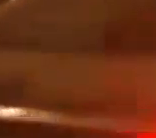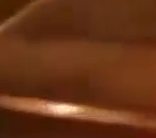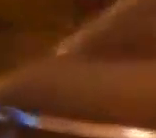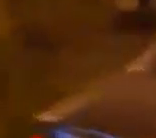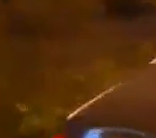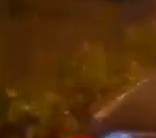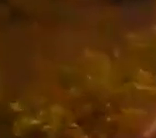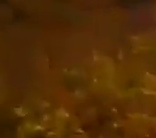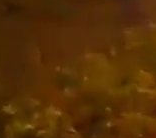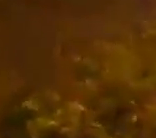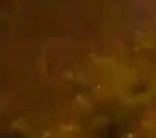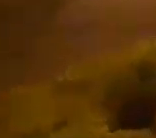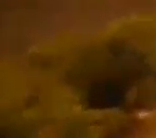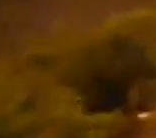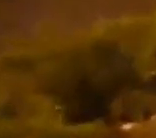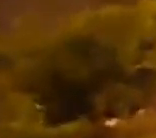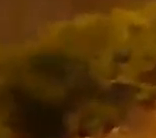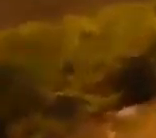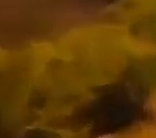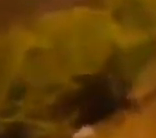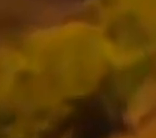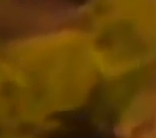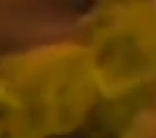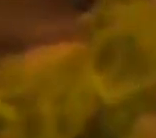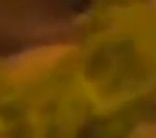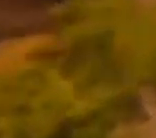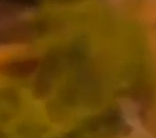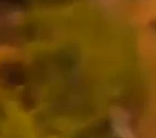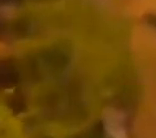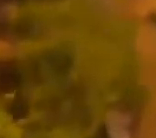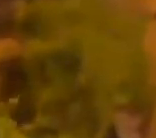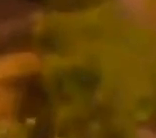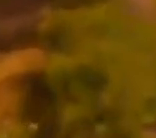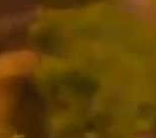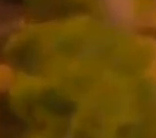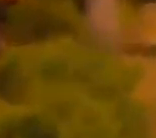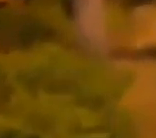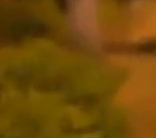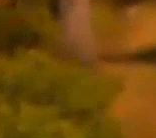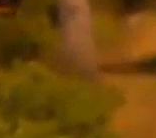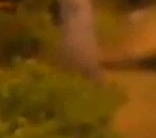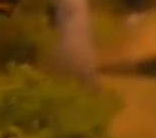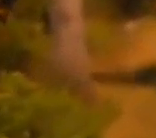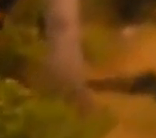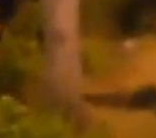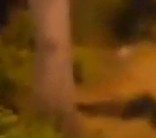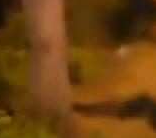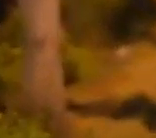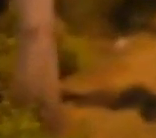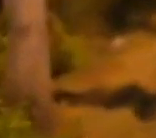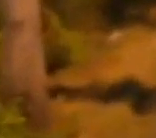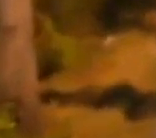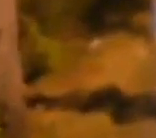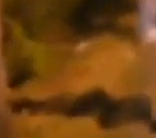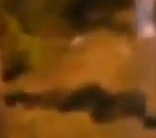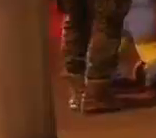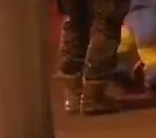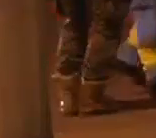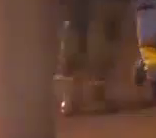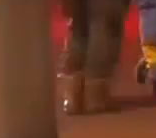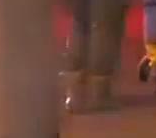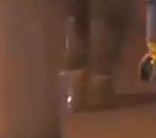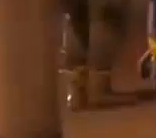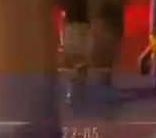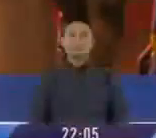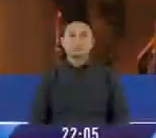A través de un operativo que terminó con cruce de disparos entre agentes de la policía y supuestos delincuentes,